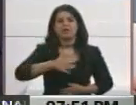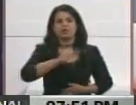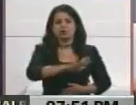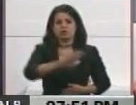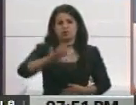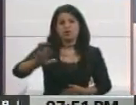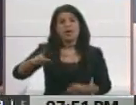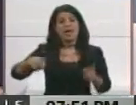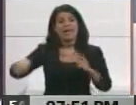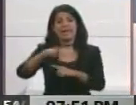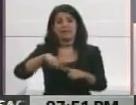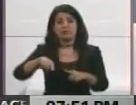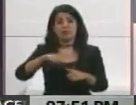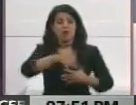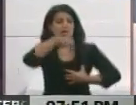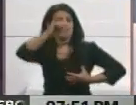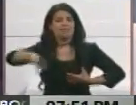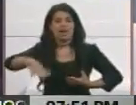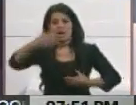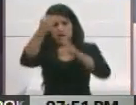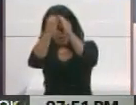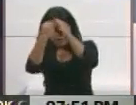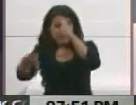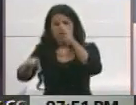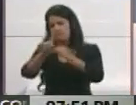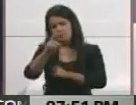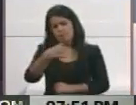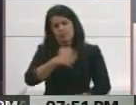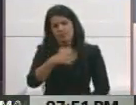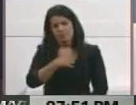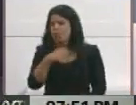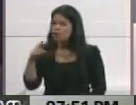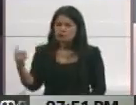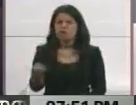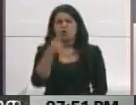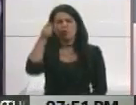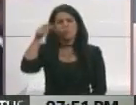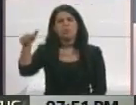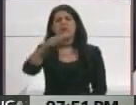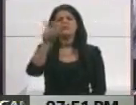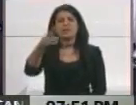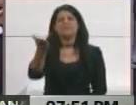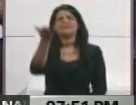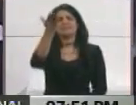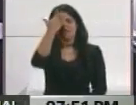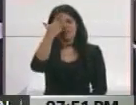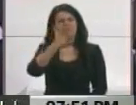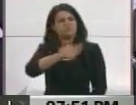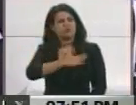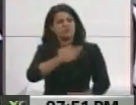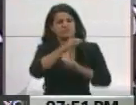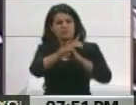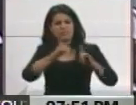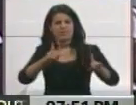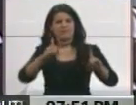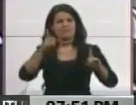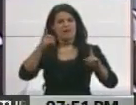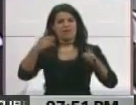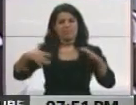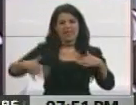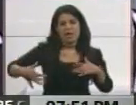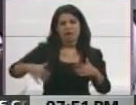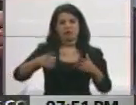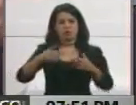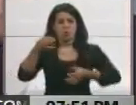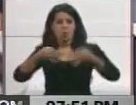desarraigar de la nación es la fuente de legitimidad que tiene el pueblo de Venezuela y donde yo veo que hay equivocaciones de